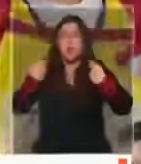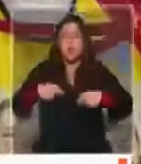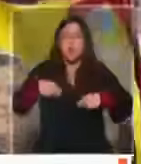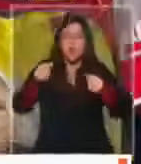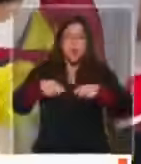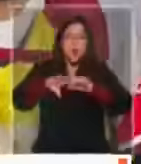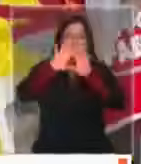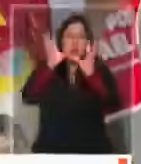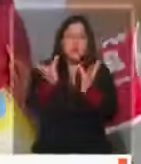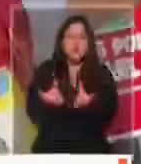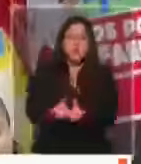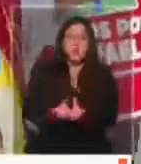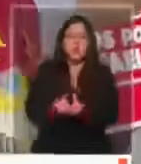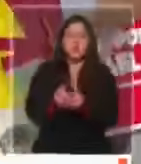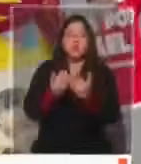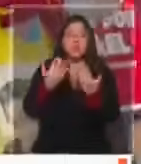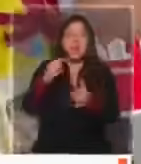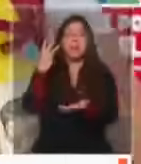De hecho, llegó a